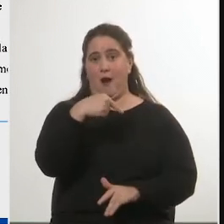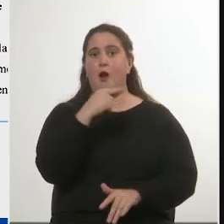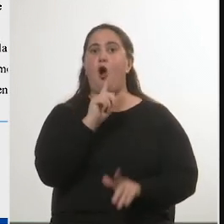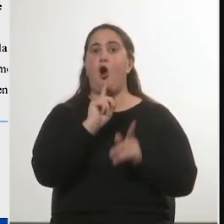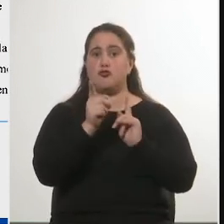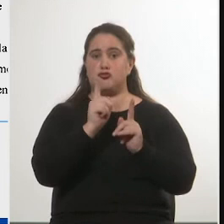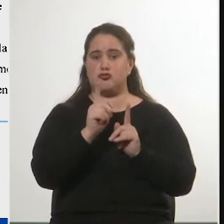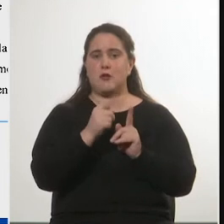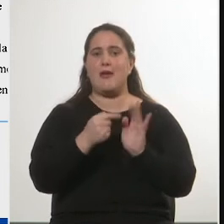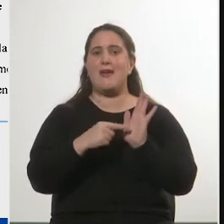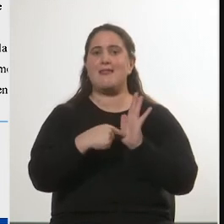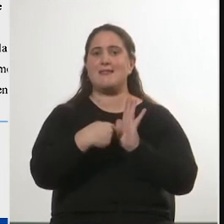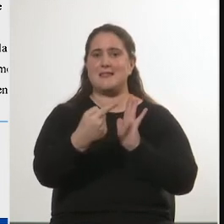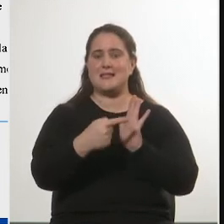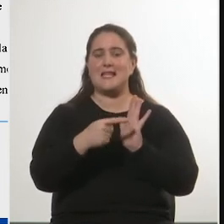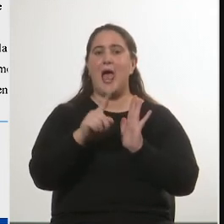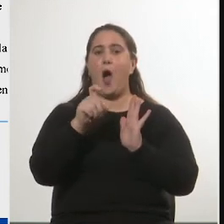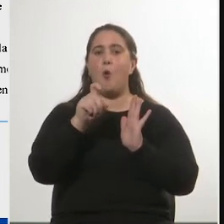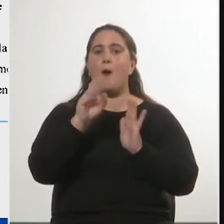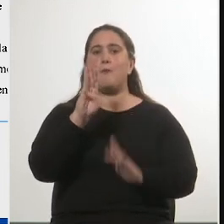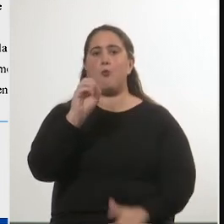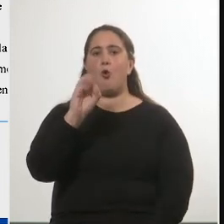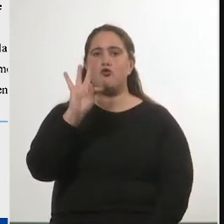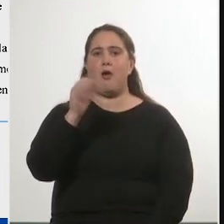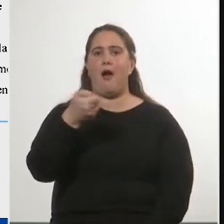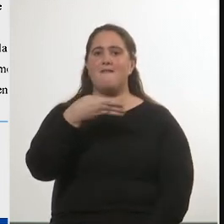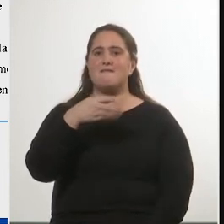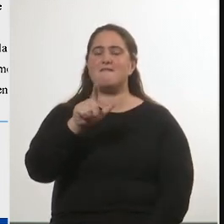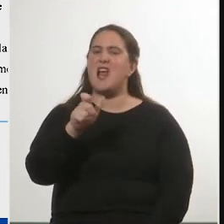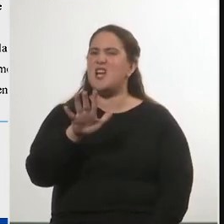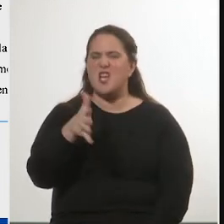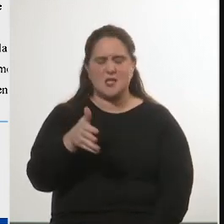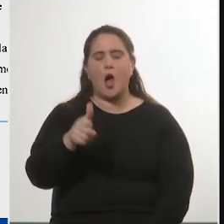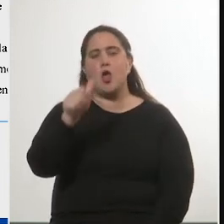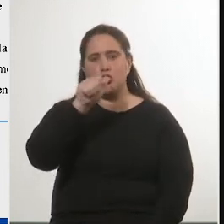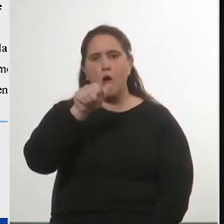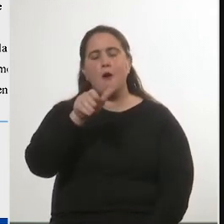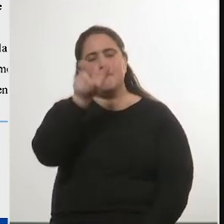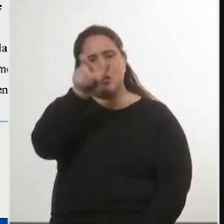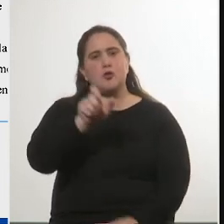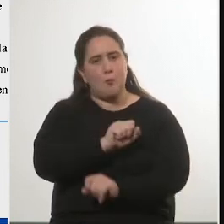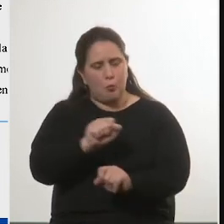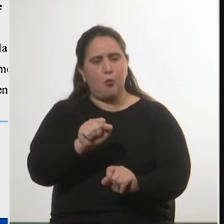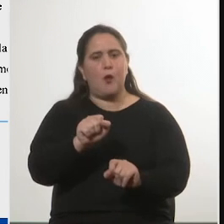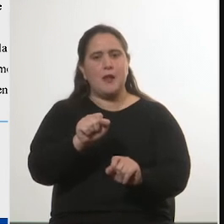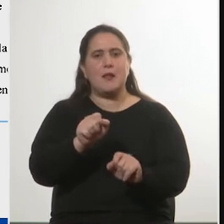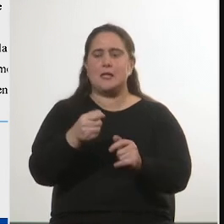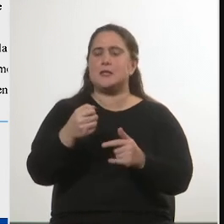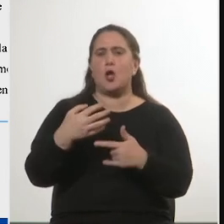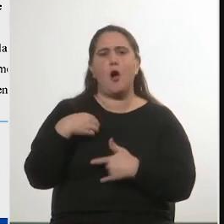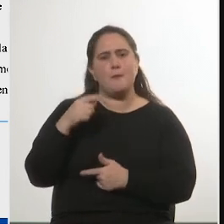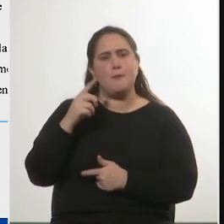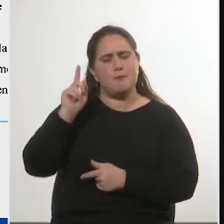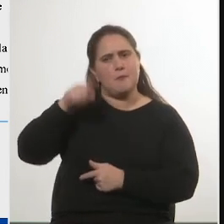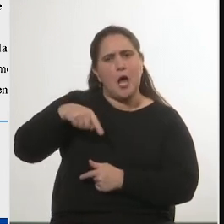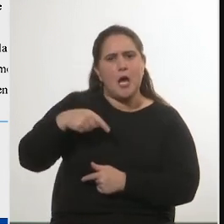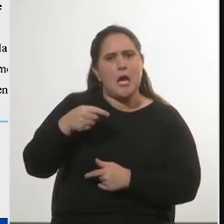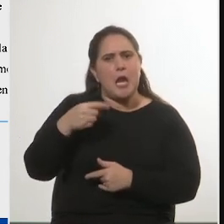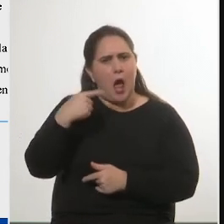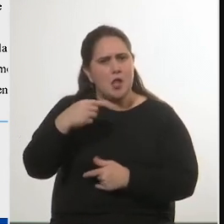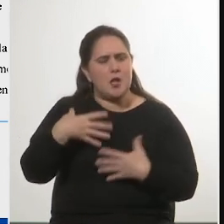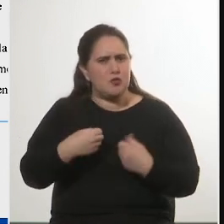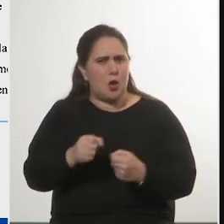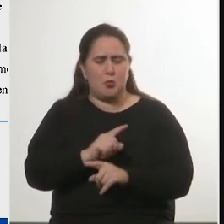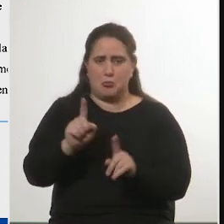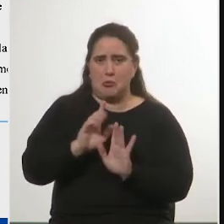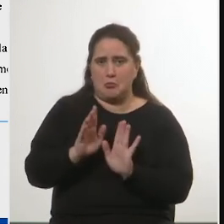375/11, que define el agua como potable, como el agua apta para el consumo humano que no representa riesgo para la salud durante